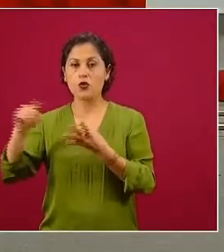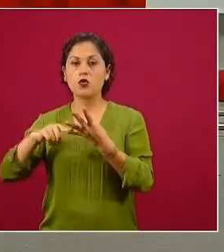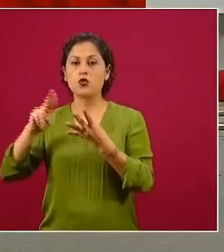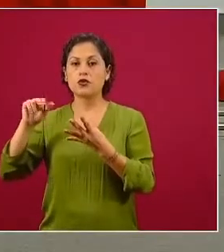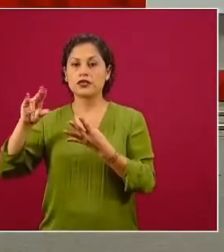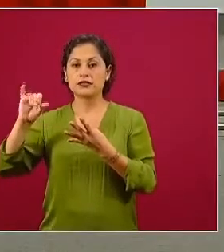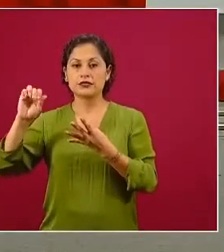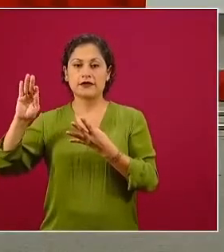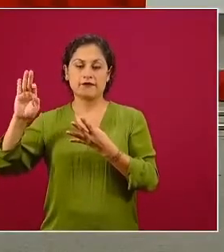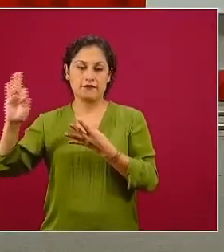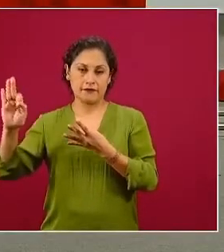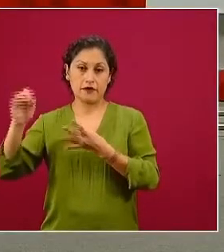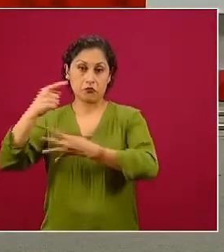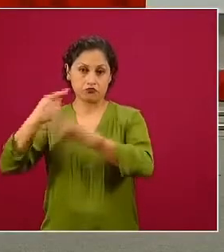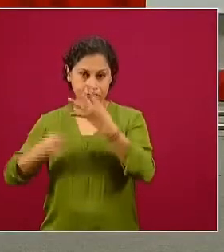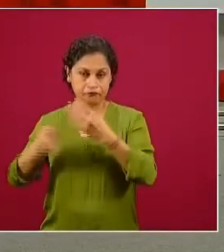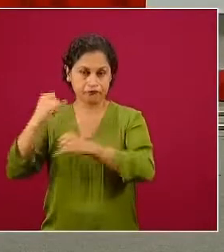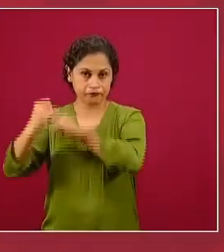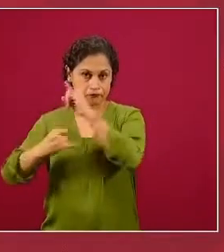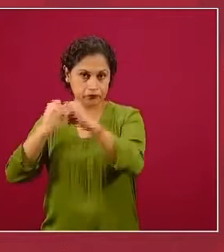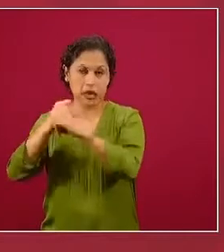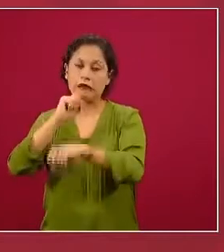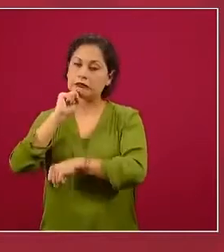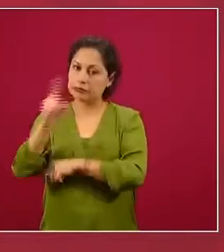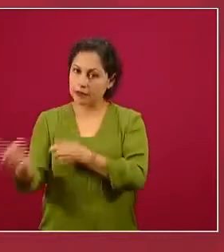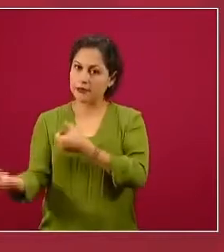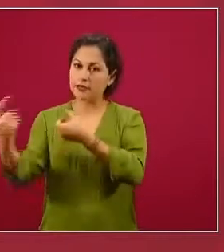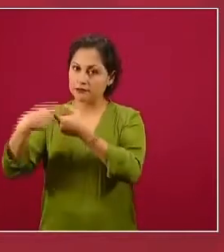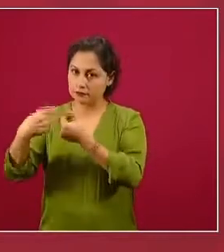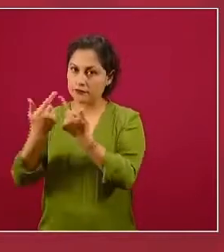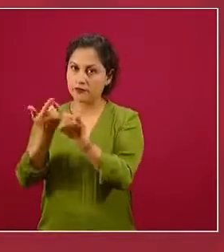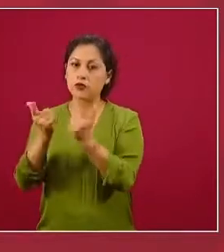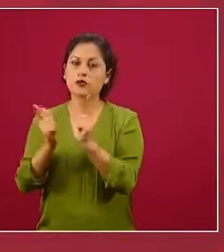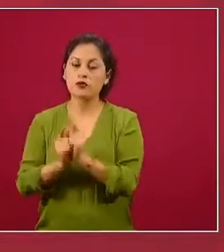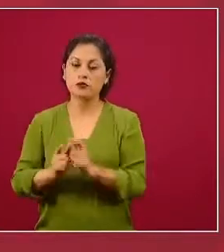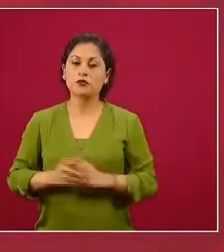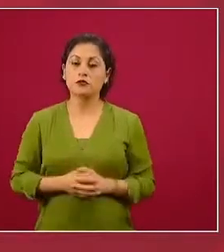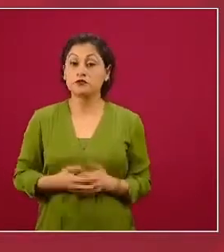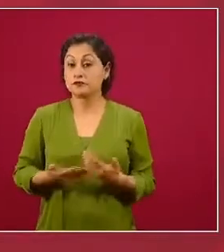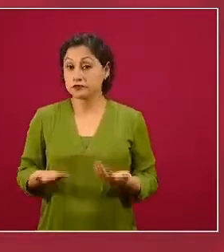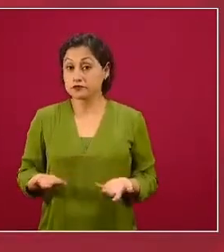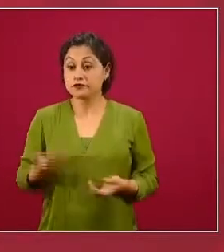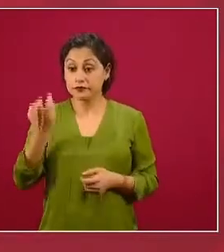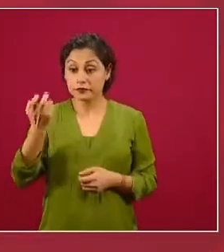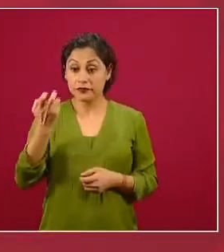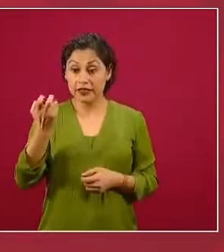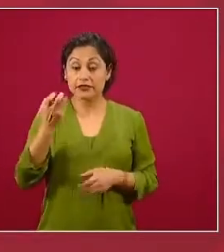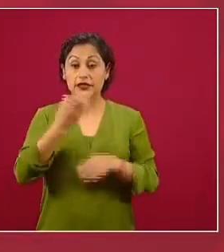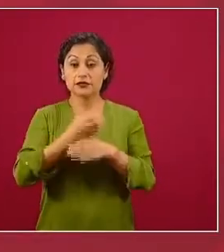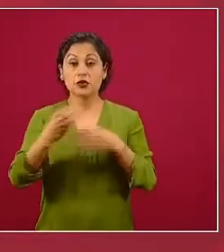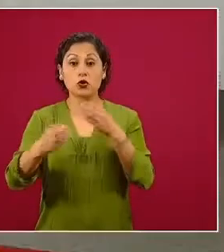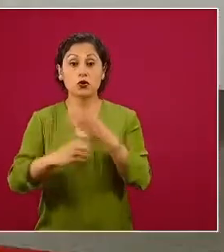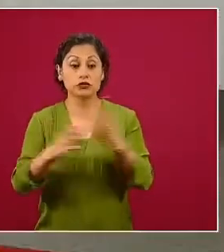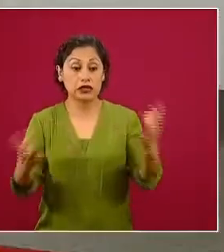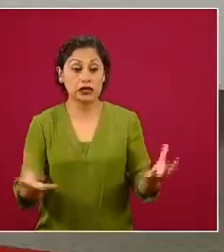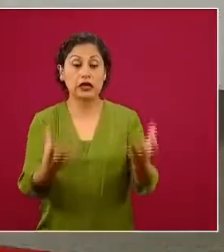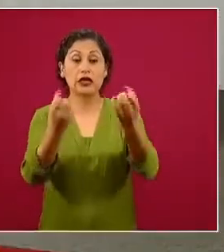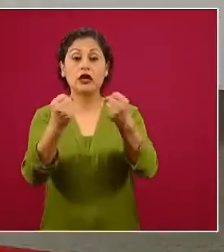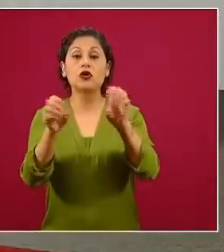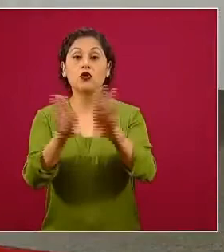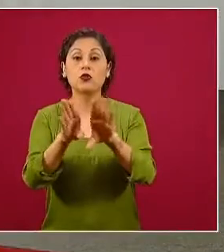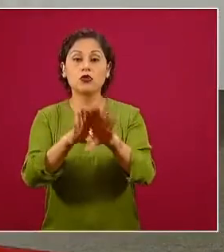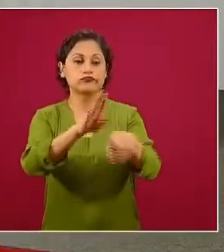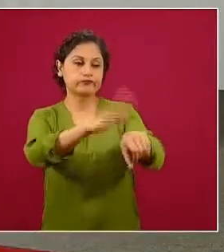Y hay otros elementos que dependen del cambio de estilos de vida, pero como también hemos comentado varias